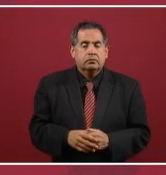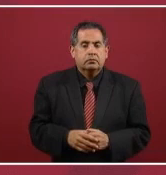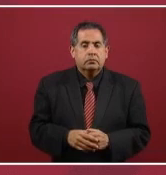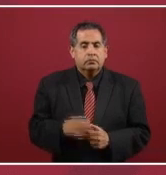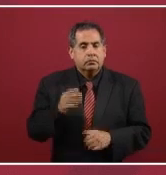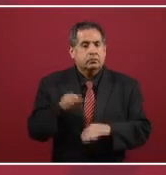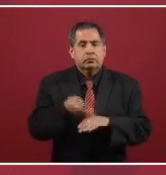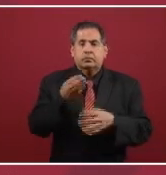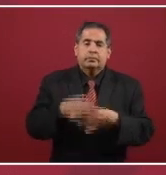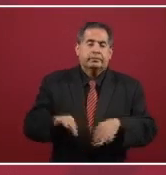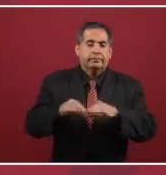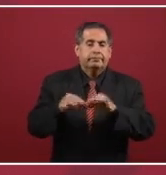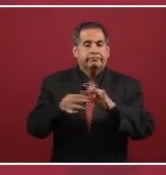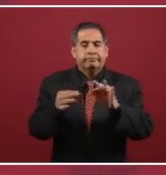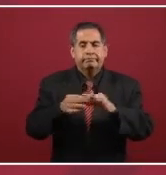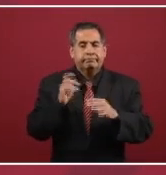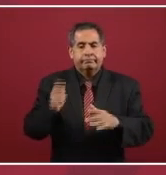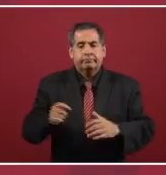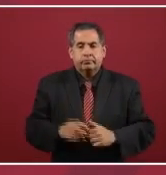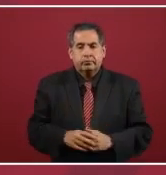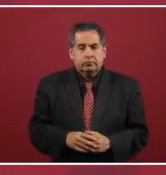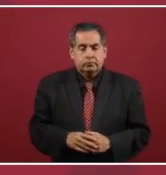es importante